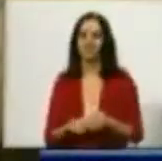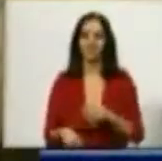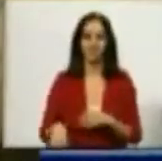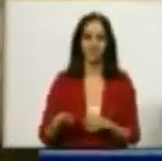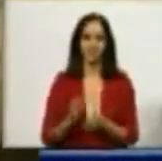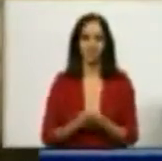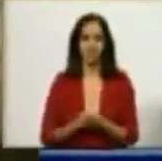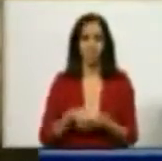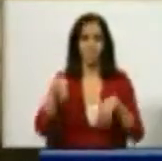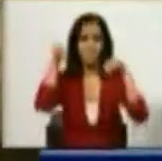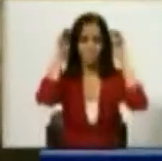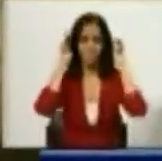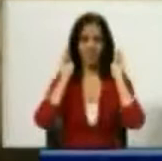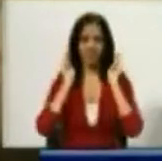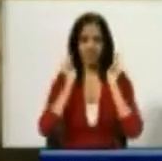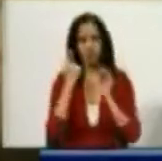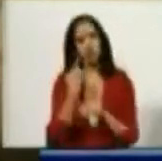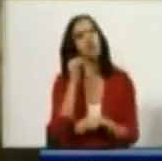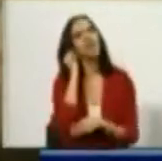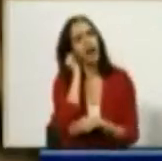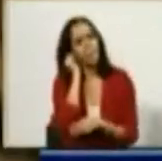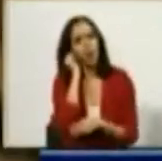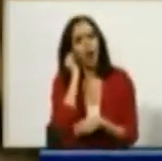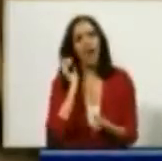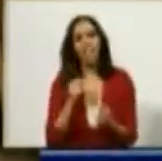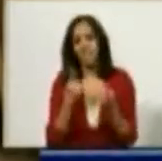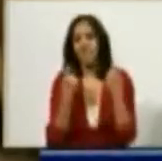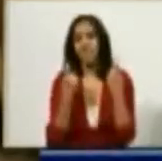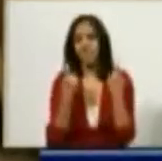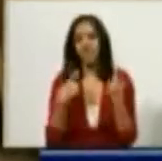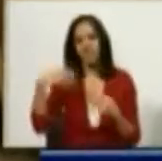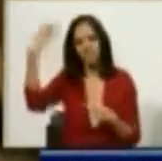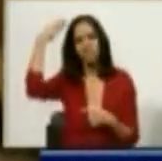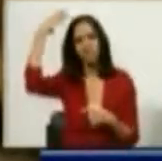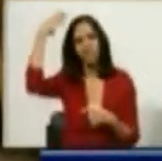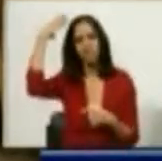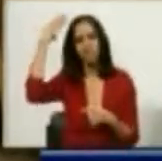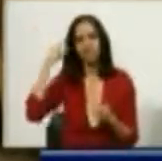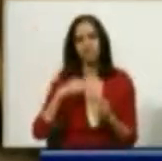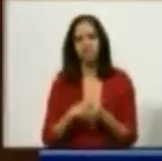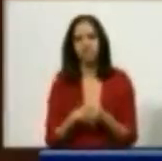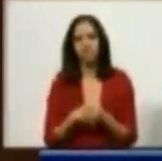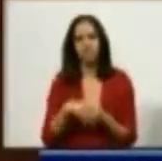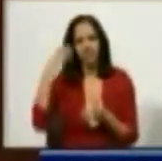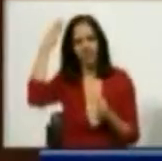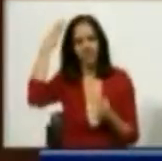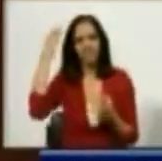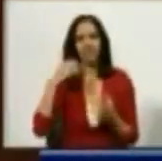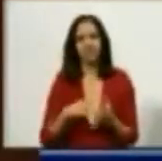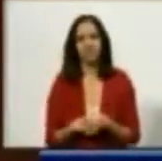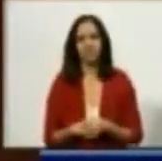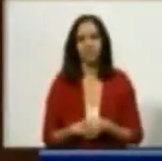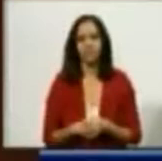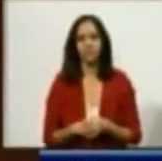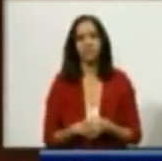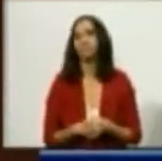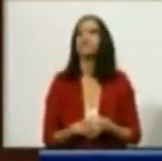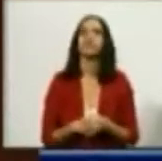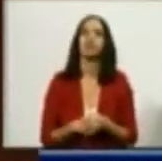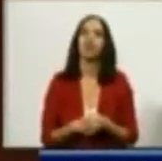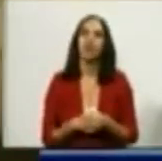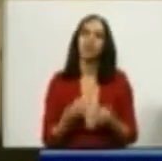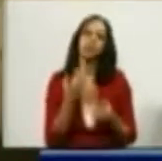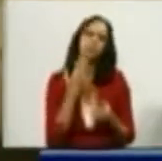gustaba una mujer que le falta bañarse bañarse de pueblo Qué pasa si María Corina de pronto